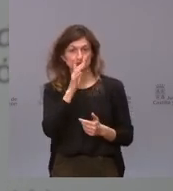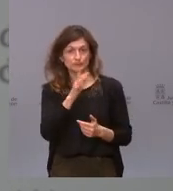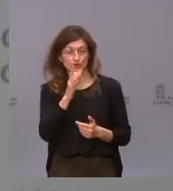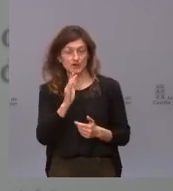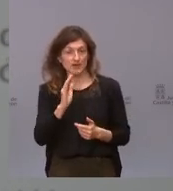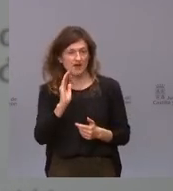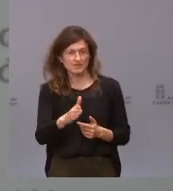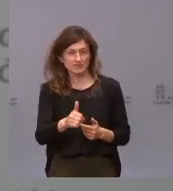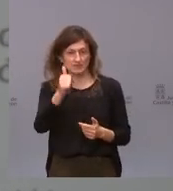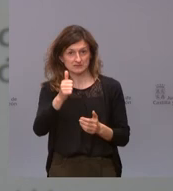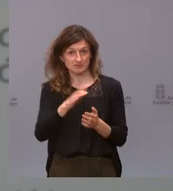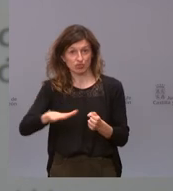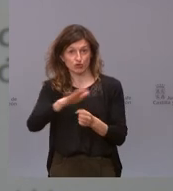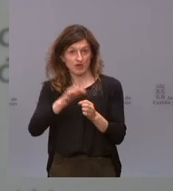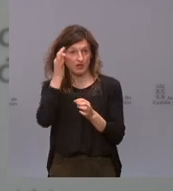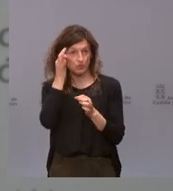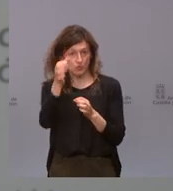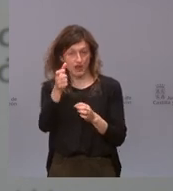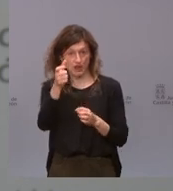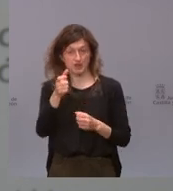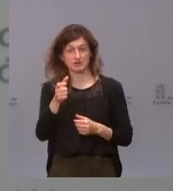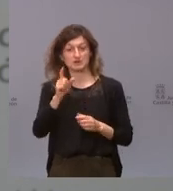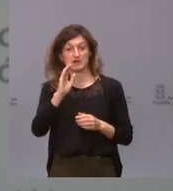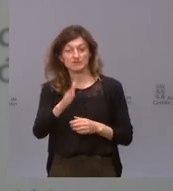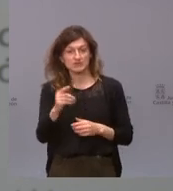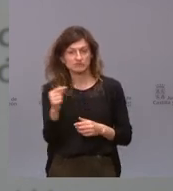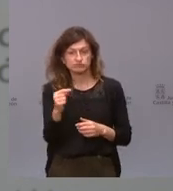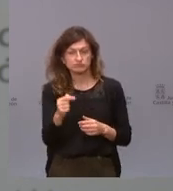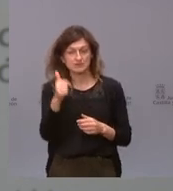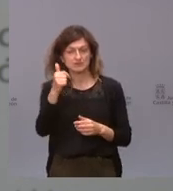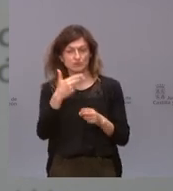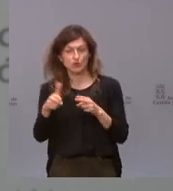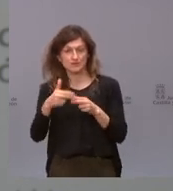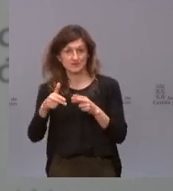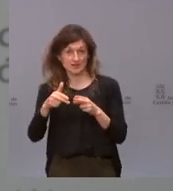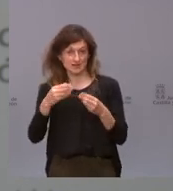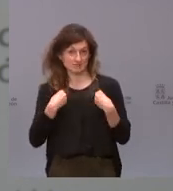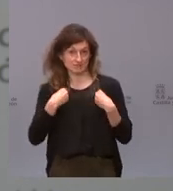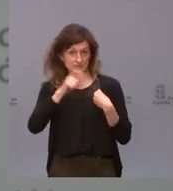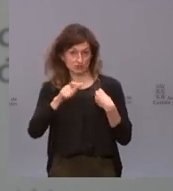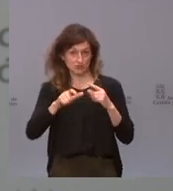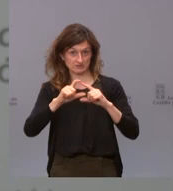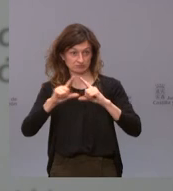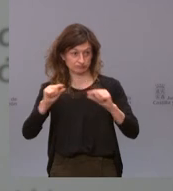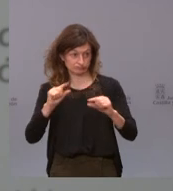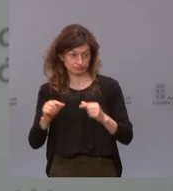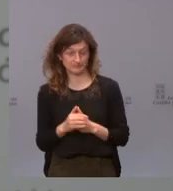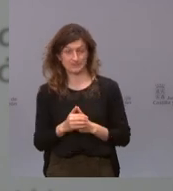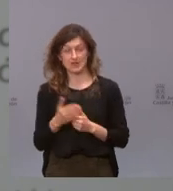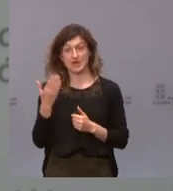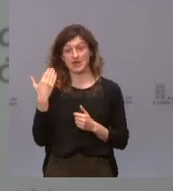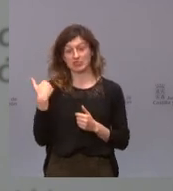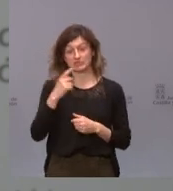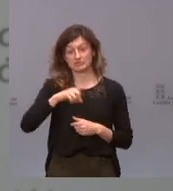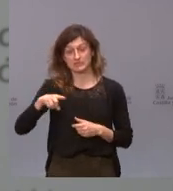ha perjudicado es al mundo rural y a quien más ha perjudicado precisamente son las políticas demográficas ya existimos en ello hace tan sólo unos meses